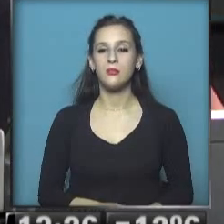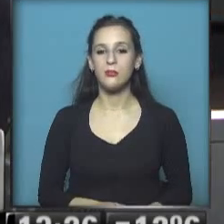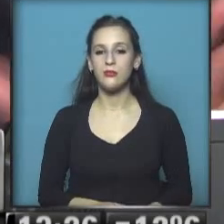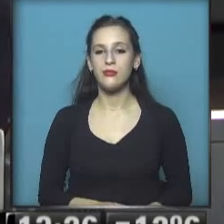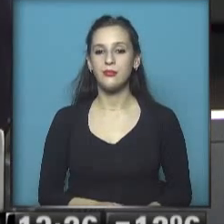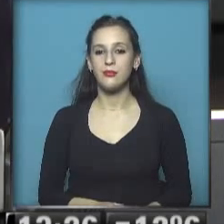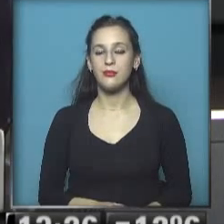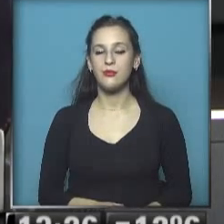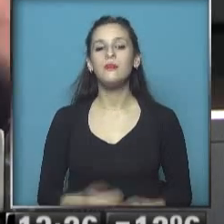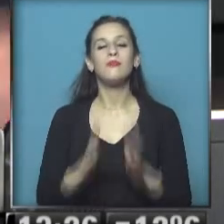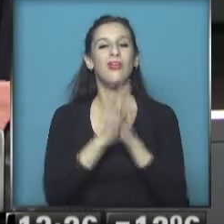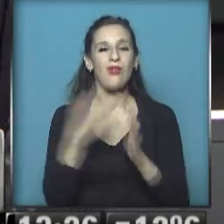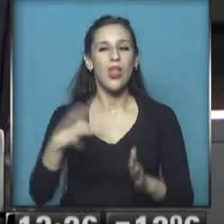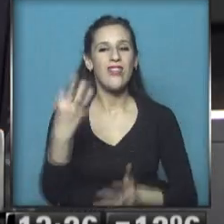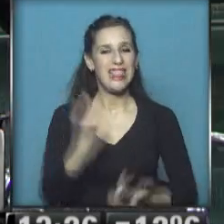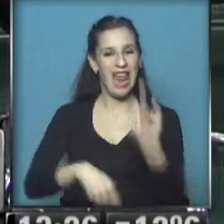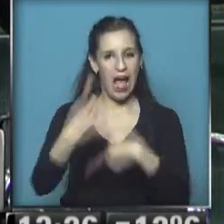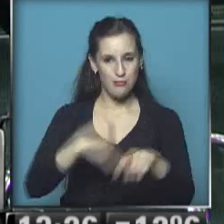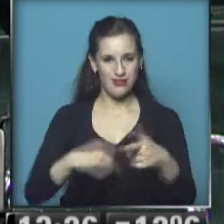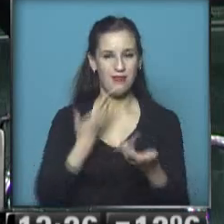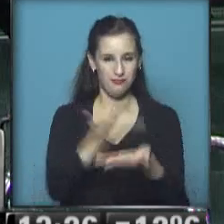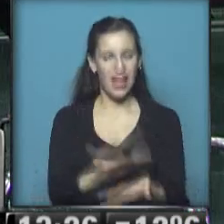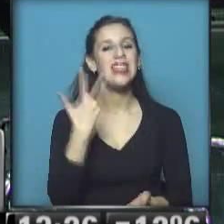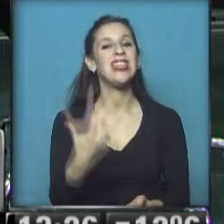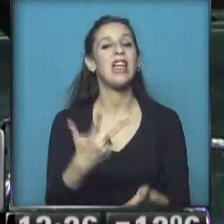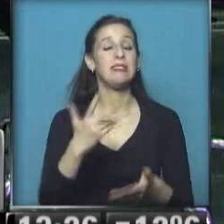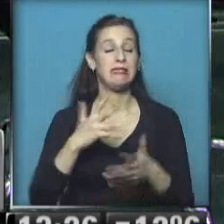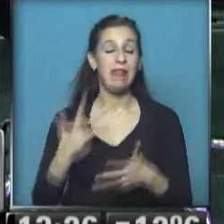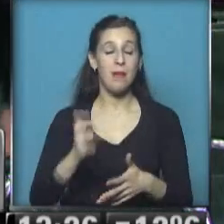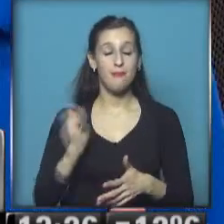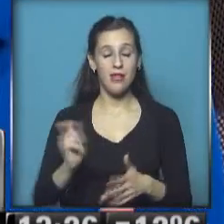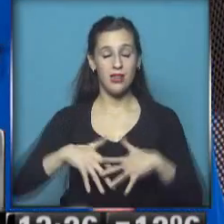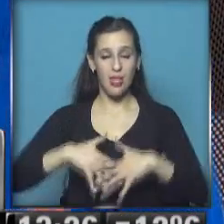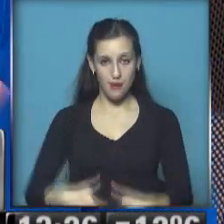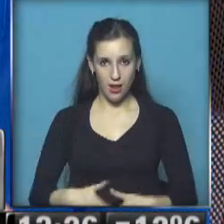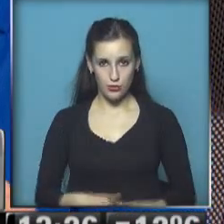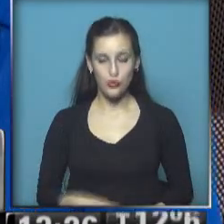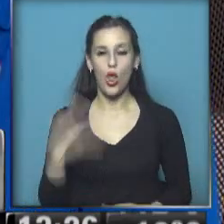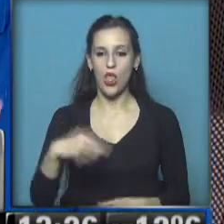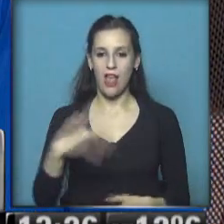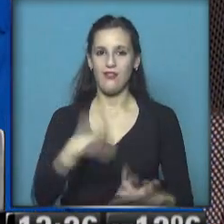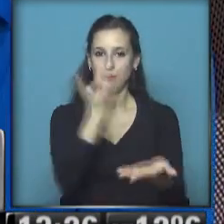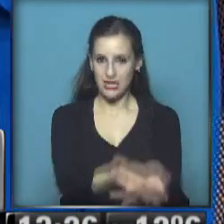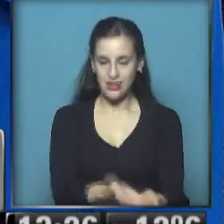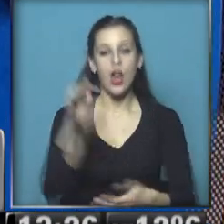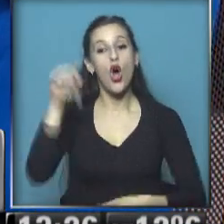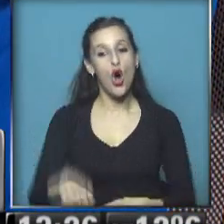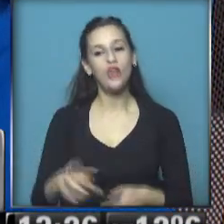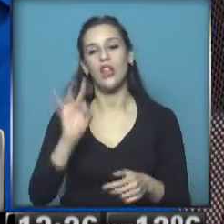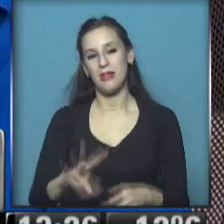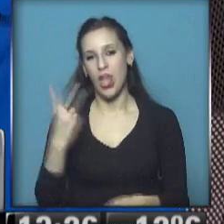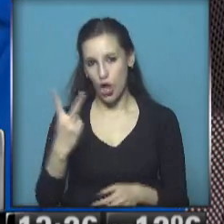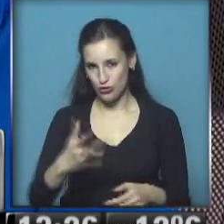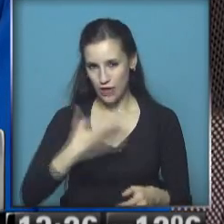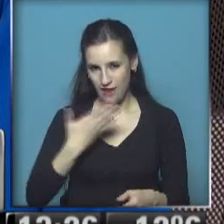nos presente en el trámite al tercer mes de embarazo ambos trámites digo son muchísimas las consultas por hoy hacemos estos casos vamos a